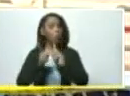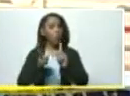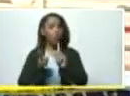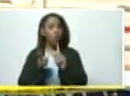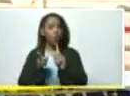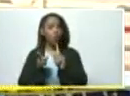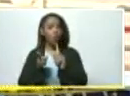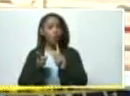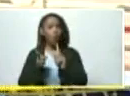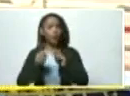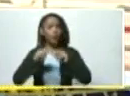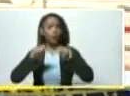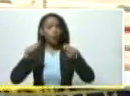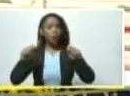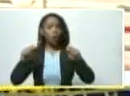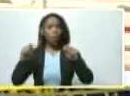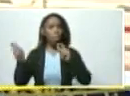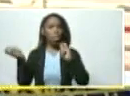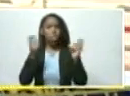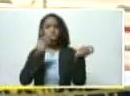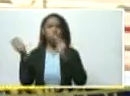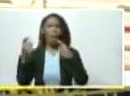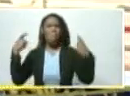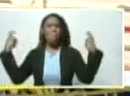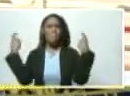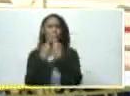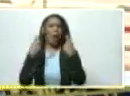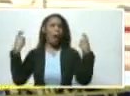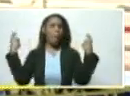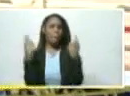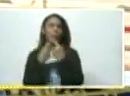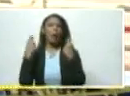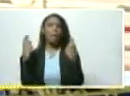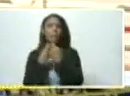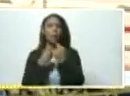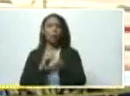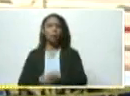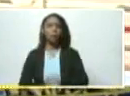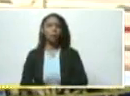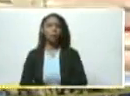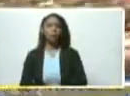en algunos territorios y las peleas